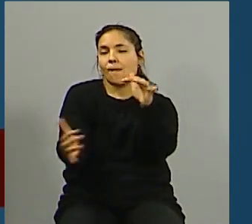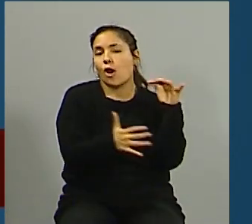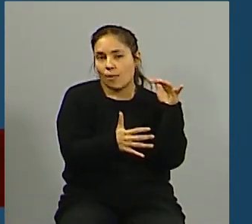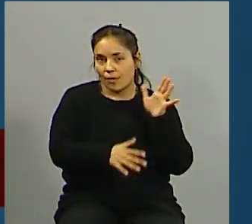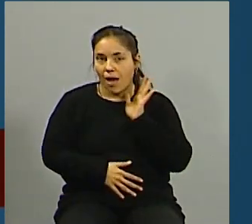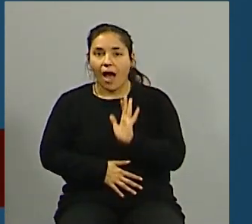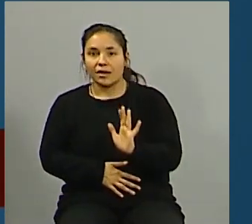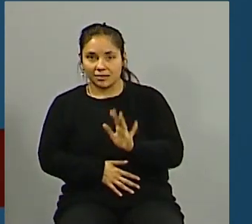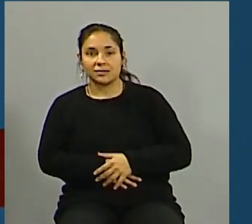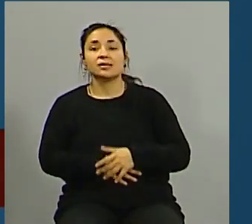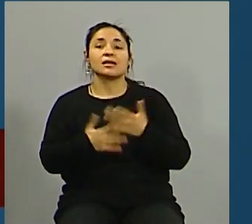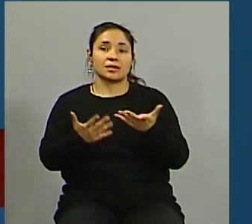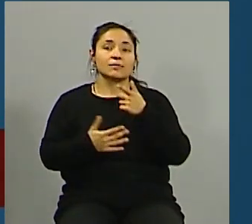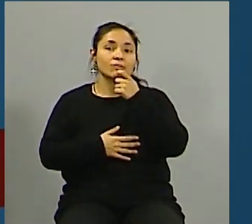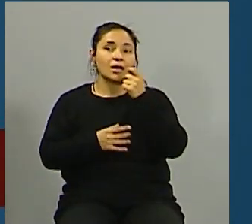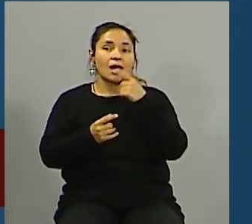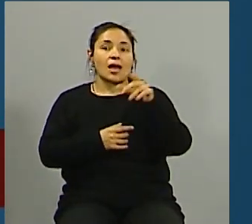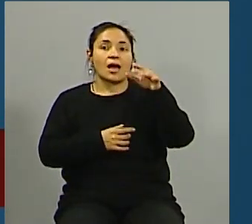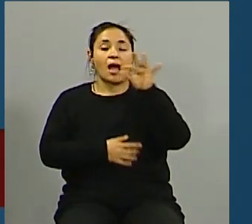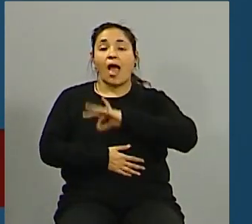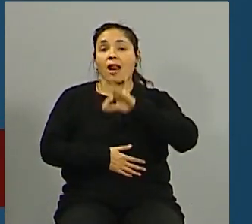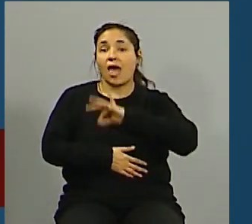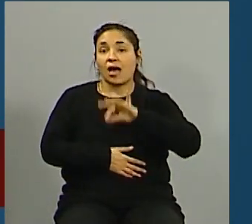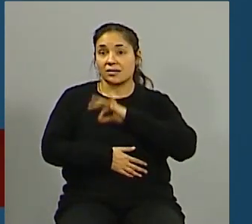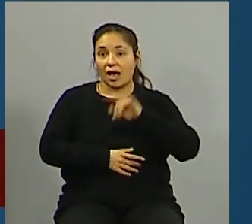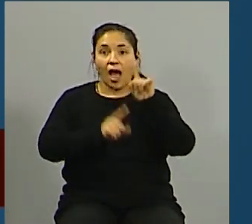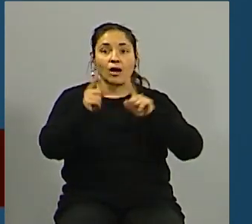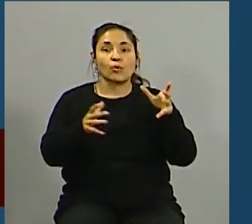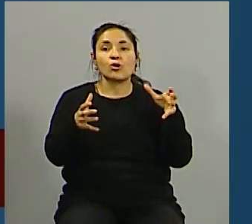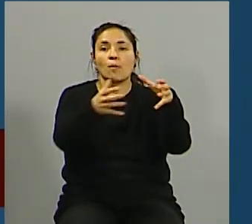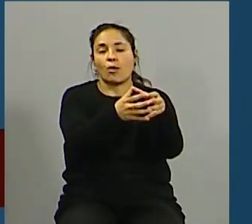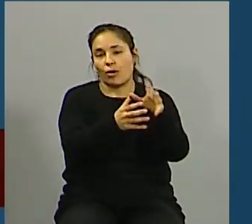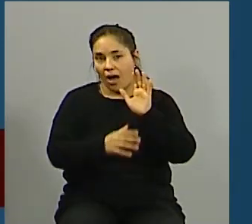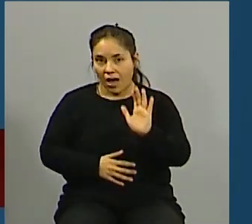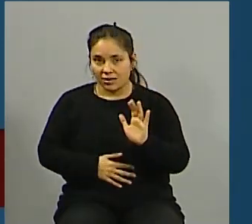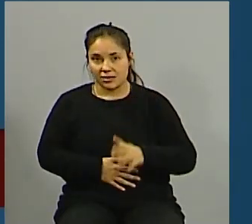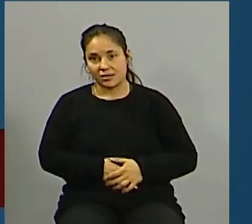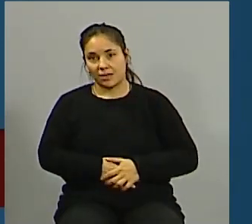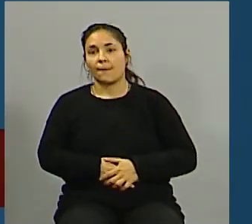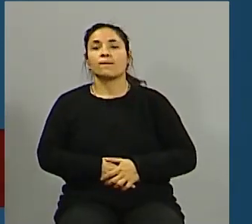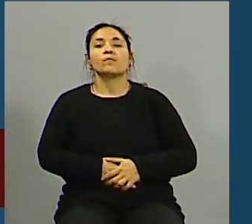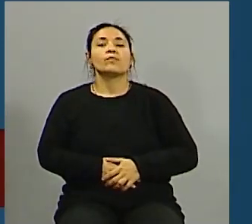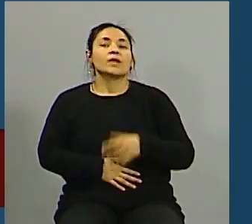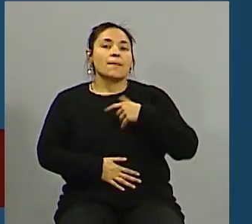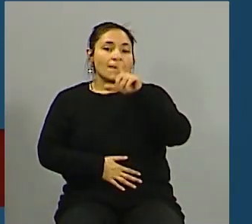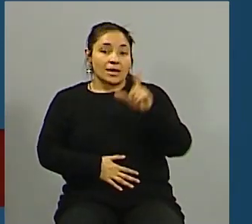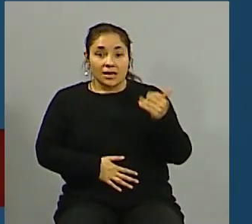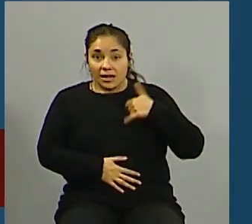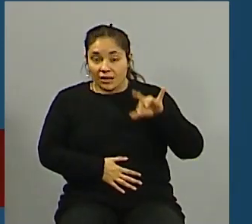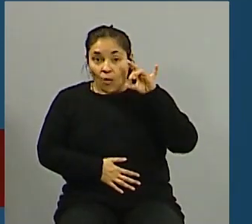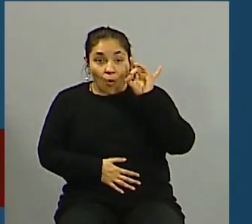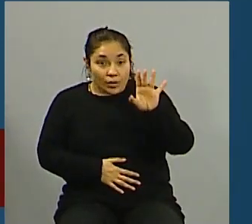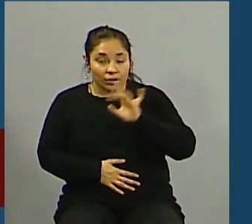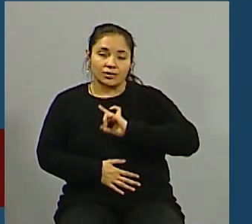de los beneficios de las recuperaciones que están generando algunos pocos. Pero esto no viene pasando solo en la Argentina, esto pasa a